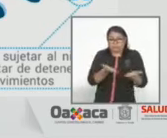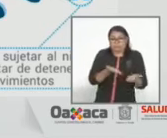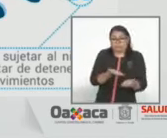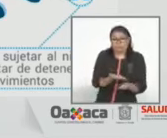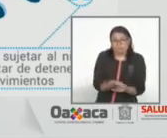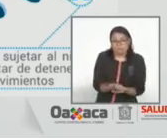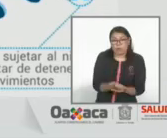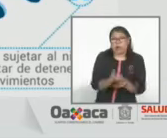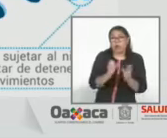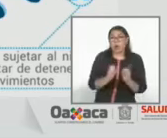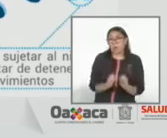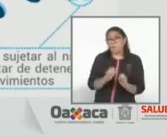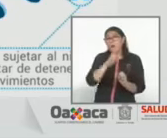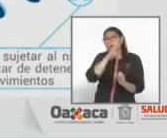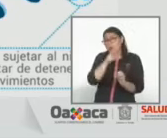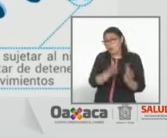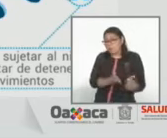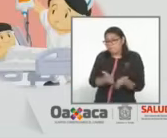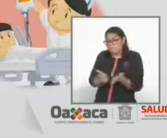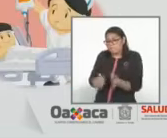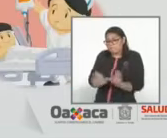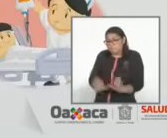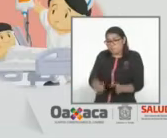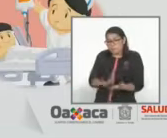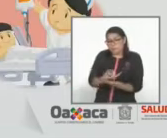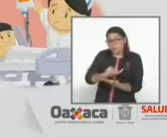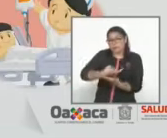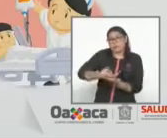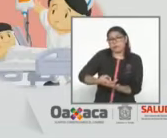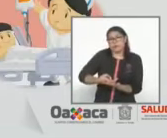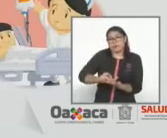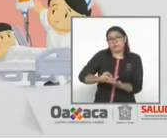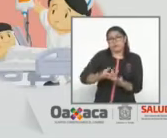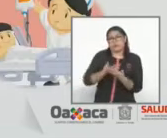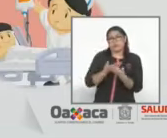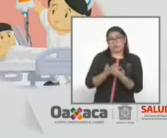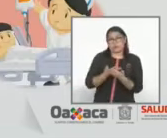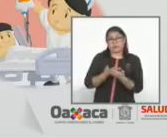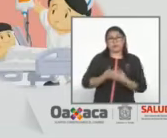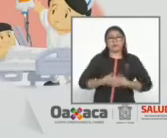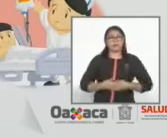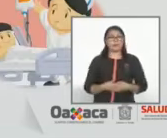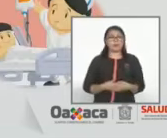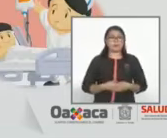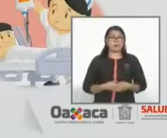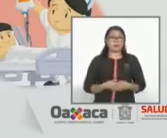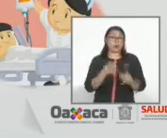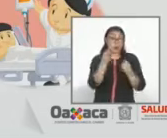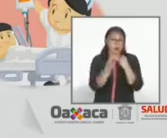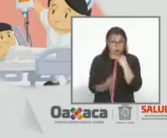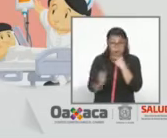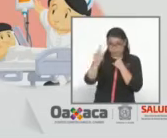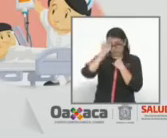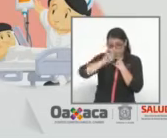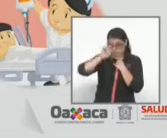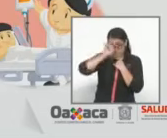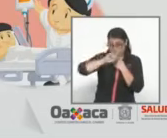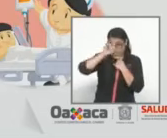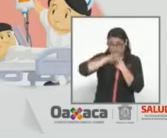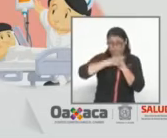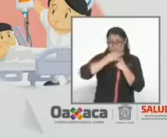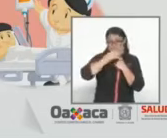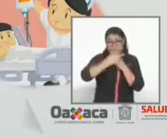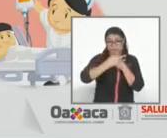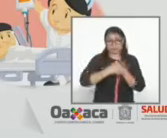dejar en el mismo sitio. ¿En qué sigue? Y bueno, por último son las recomendaciones. Vamos a evitar